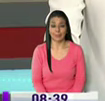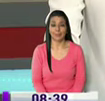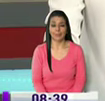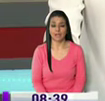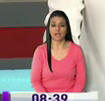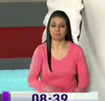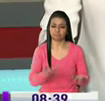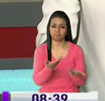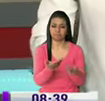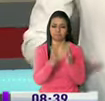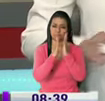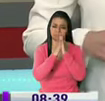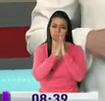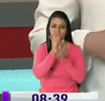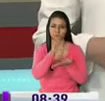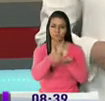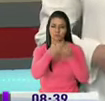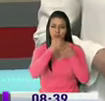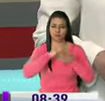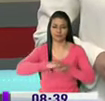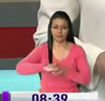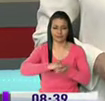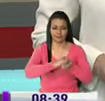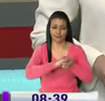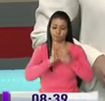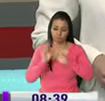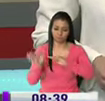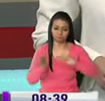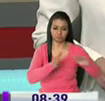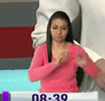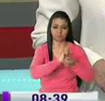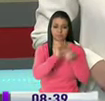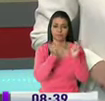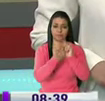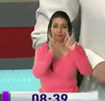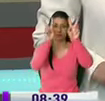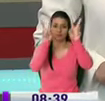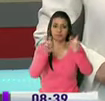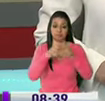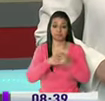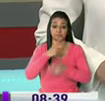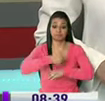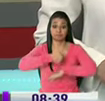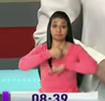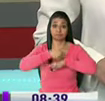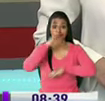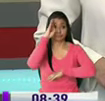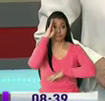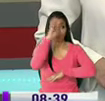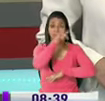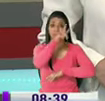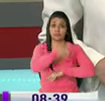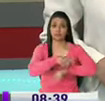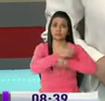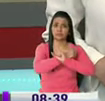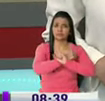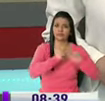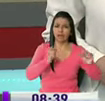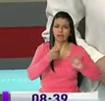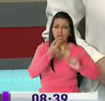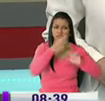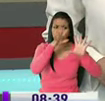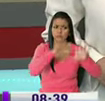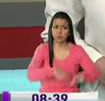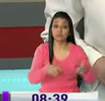Contamos con su solidaridad, amigos televidentes. Cambiamos de tema, les contamos que agentes policiales evitaron el presunto robo de una volqueta y posterior secuestro del dueño